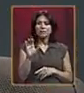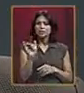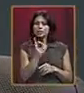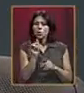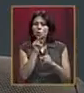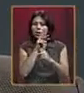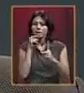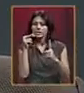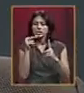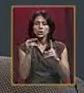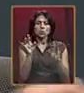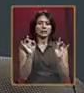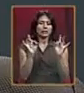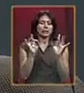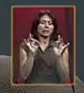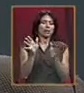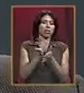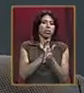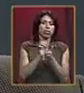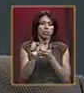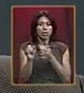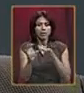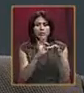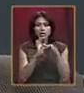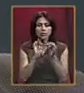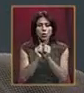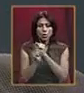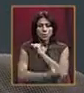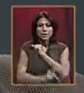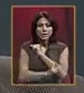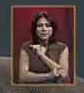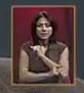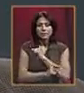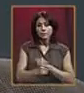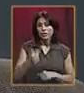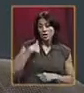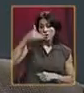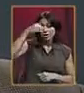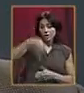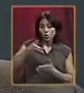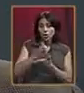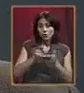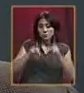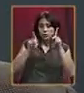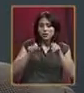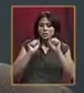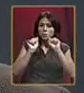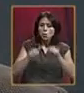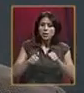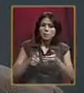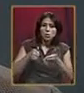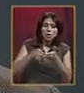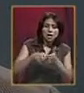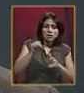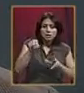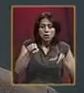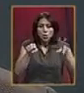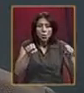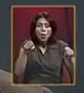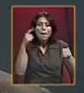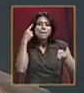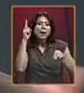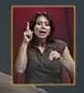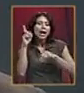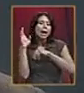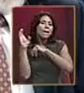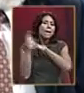visión catastrófica en relación con el país. Creo que hay gente que puede votar en un sentido o en otro para penalizar